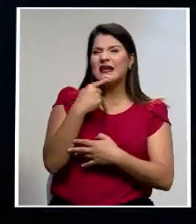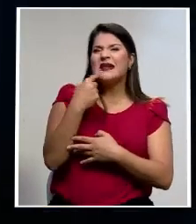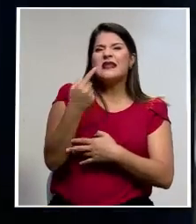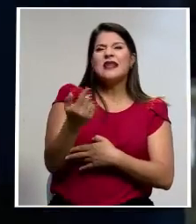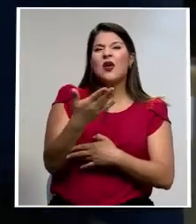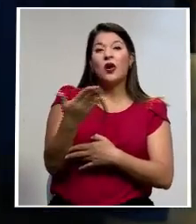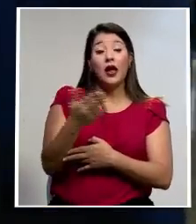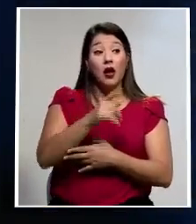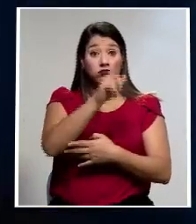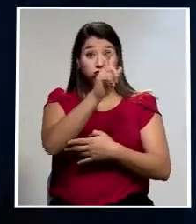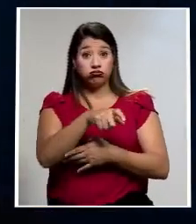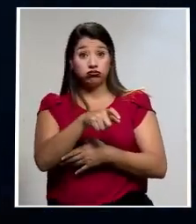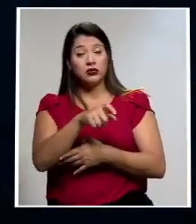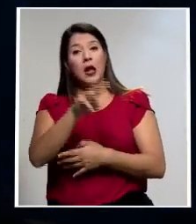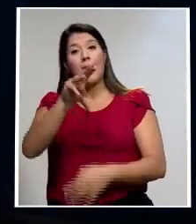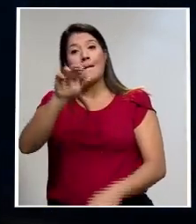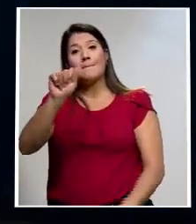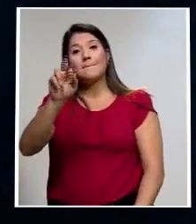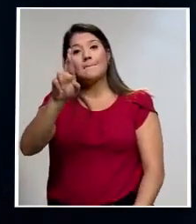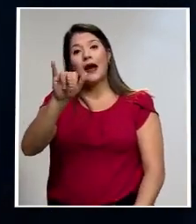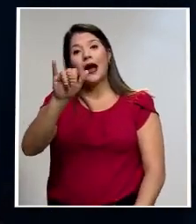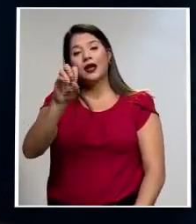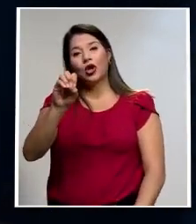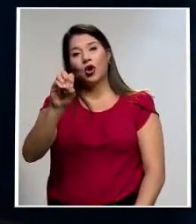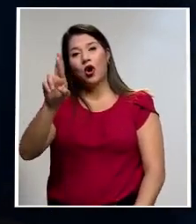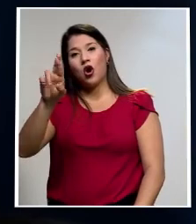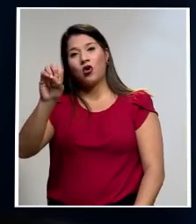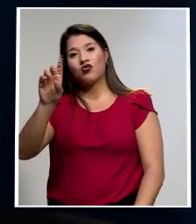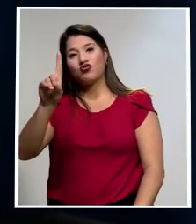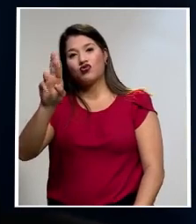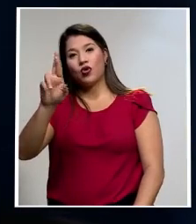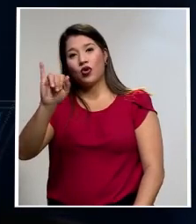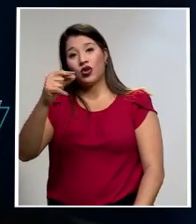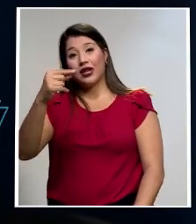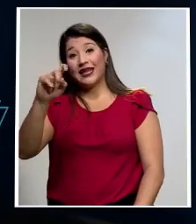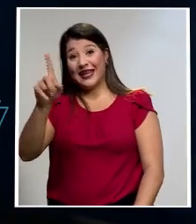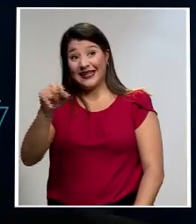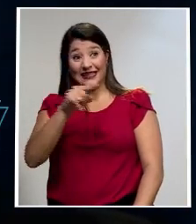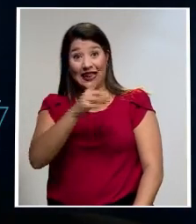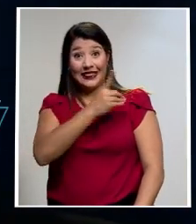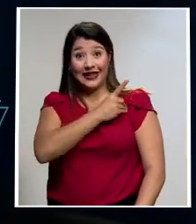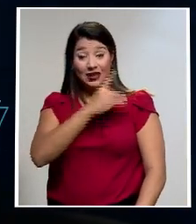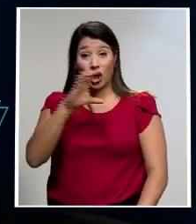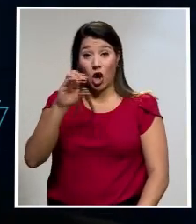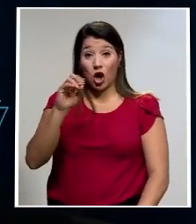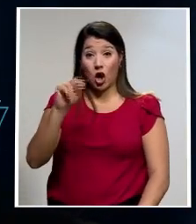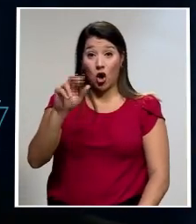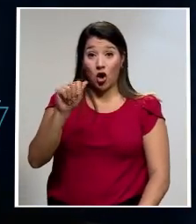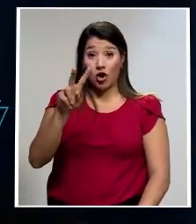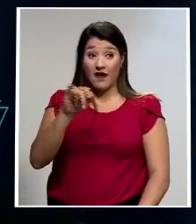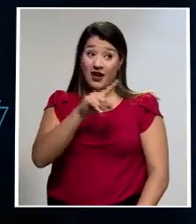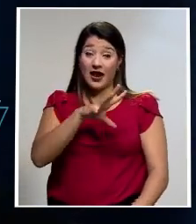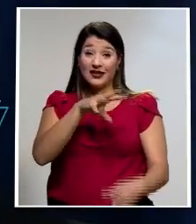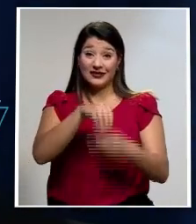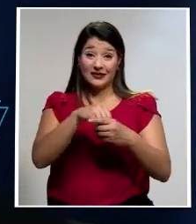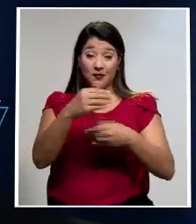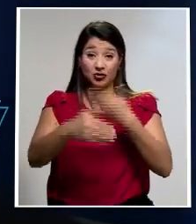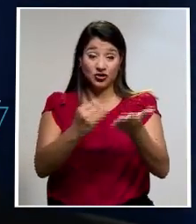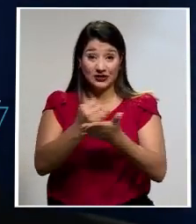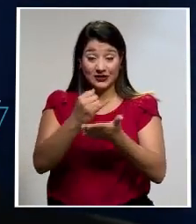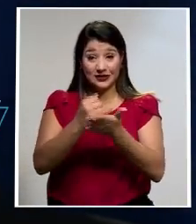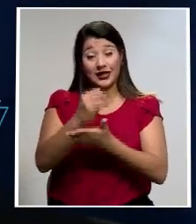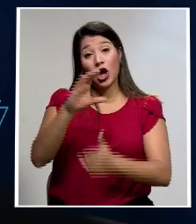la renuncia de Mario Rodríguez como director del CONAVI. Rodríguez se encontraba separado temporalmente